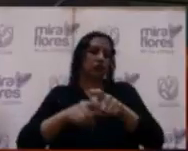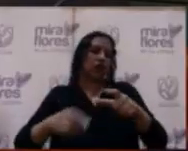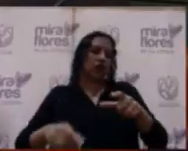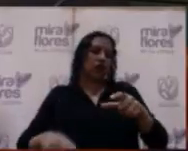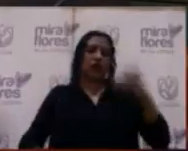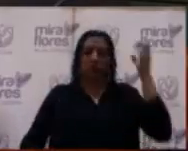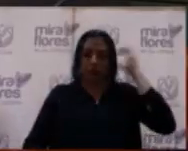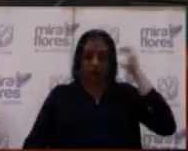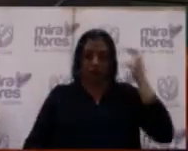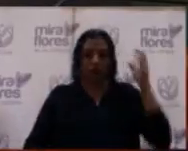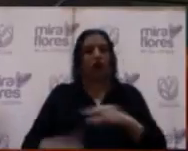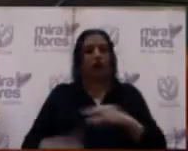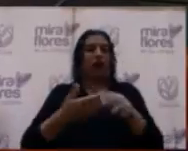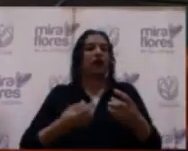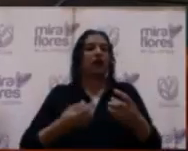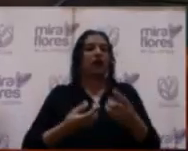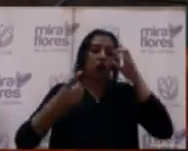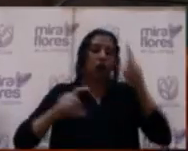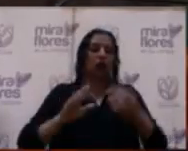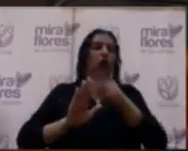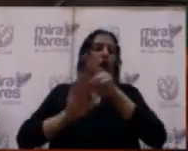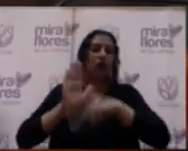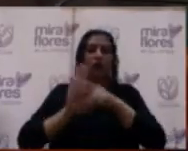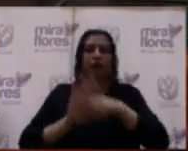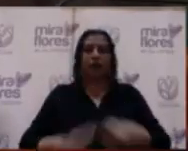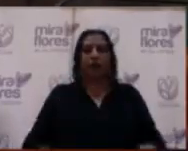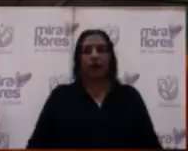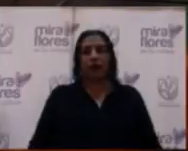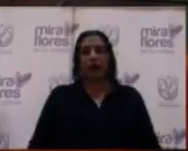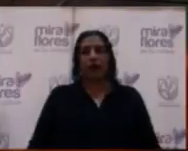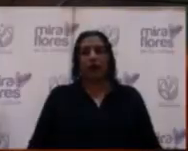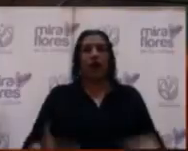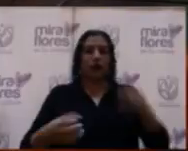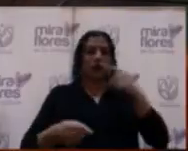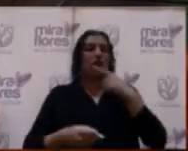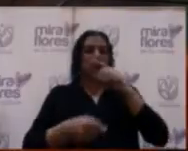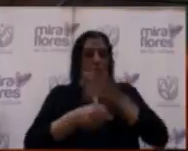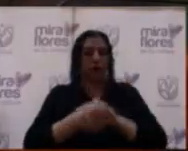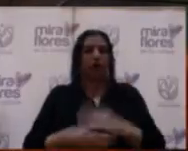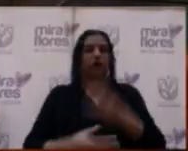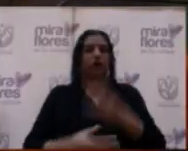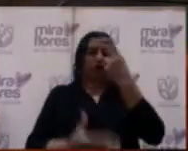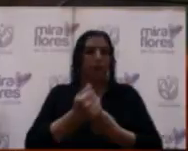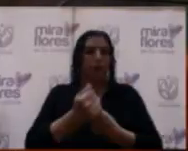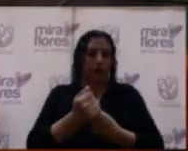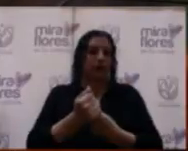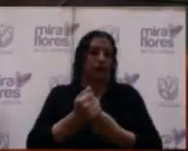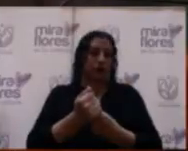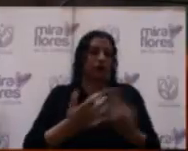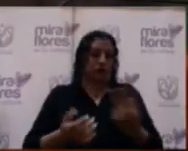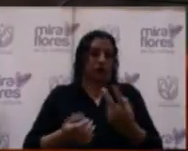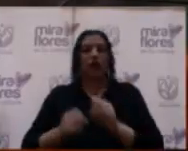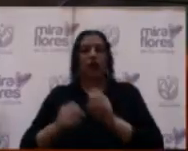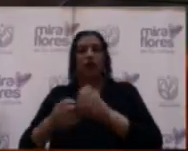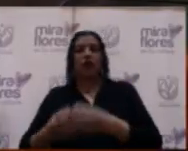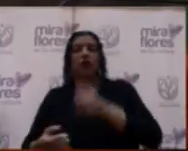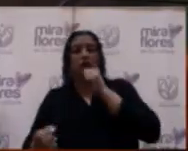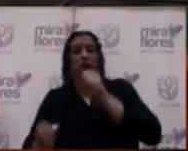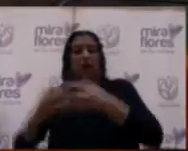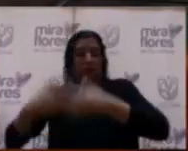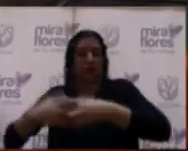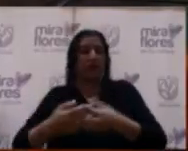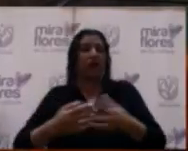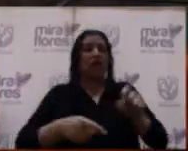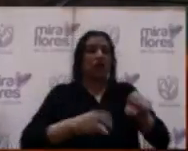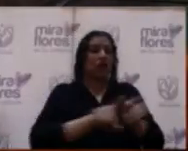conformidad con las normas de la materia. Es decir, hay compromiso de ambas partes de seguir cumpliendo con mejorar la seguridad ciudadana acá